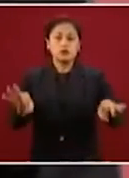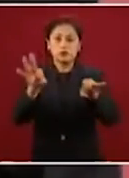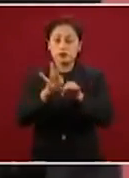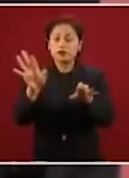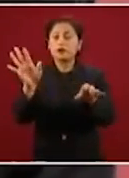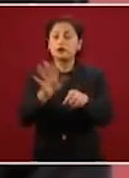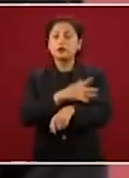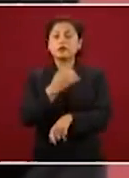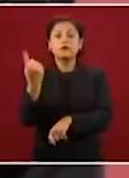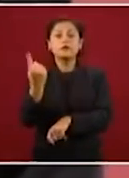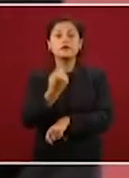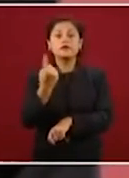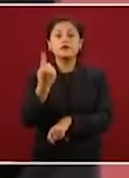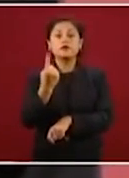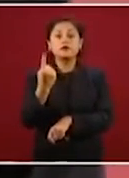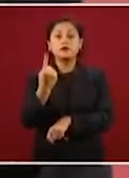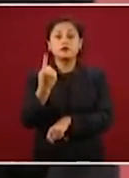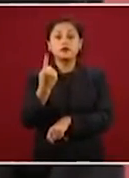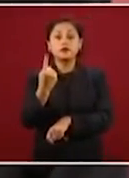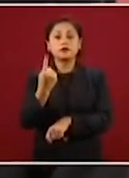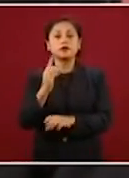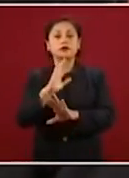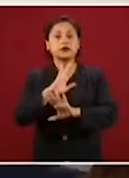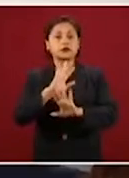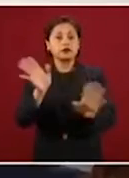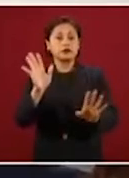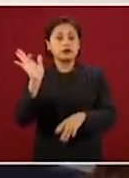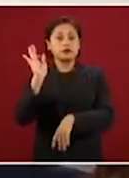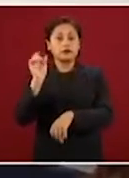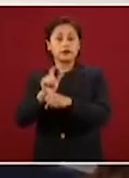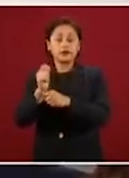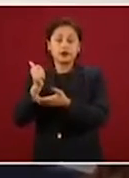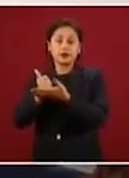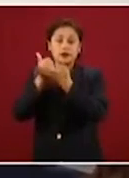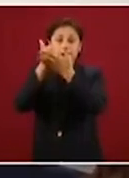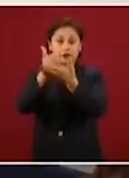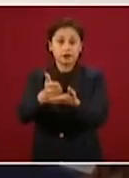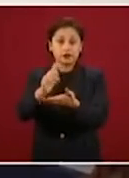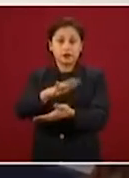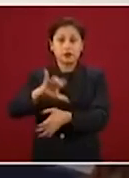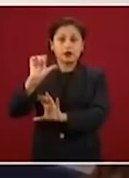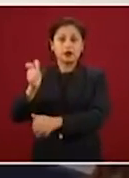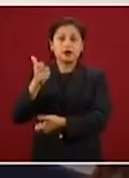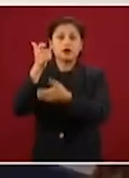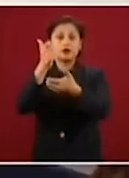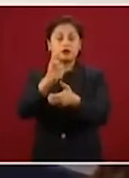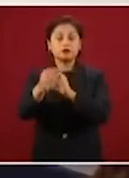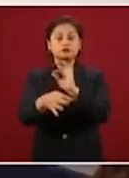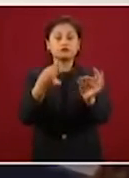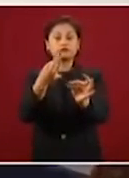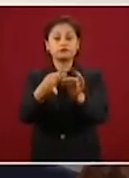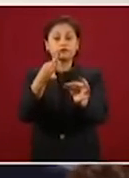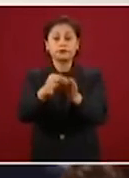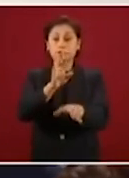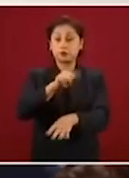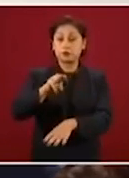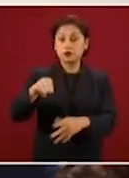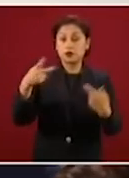así no les van a faltar los pagos a los maestros.